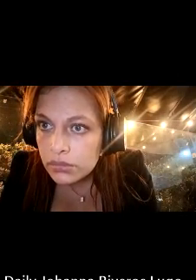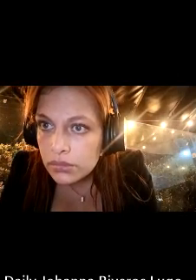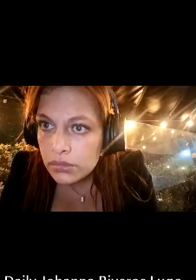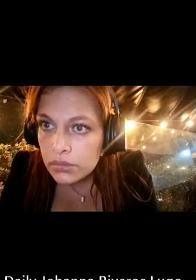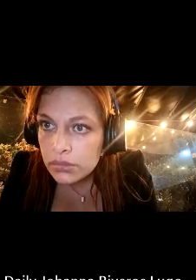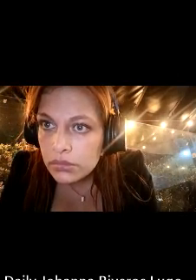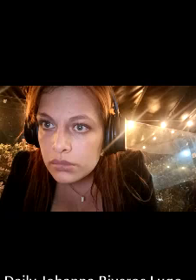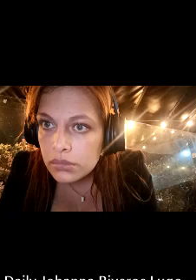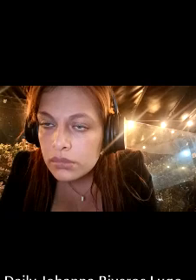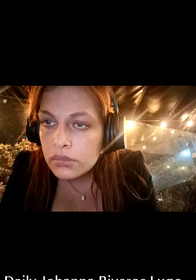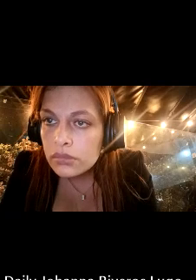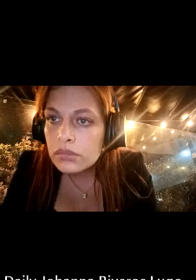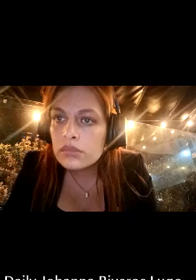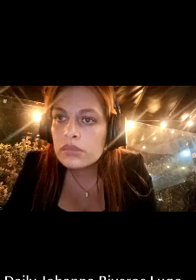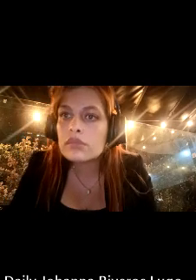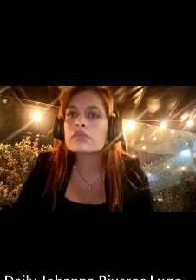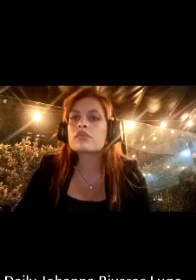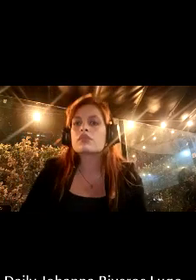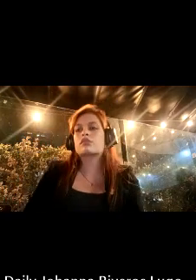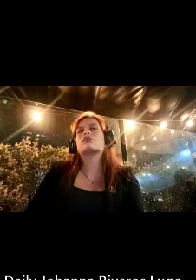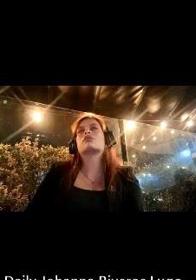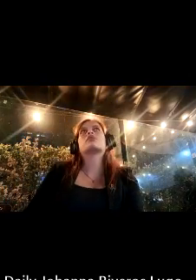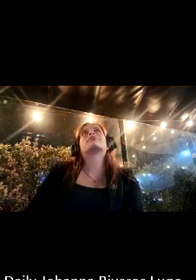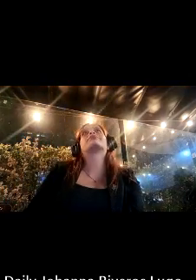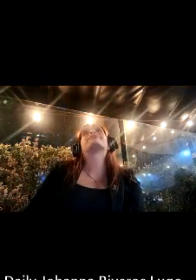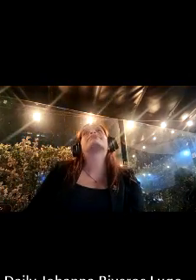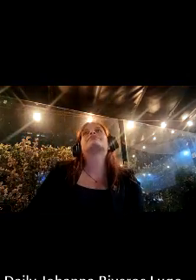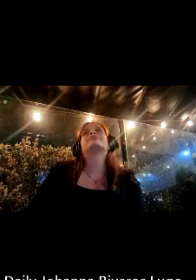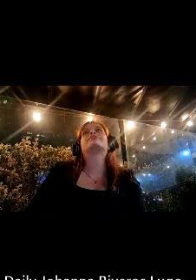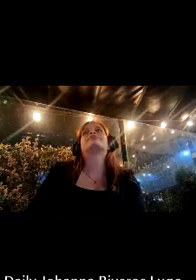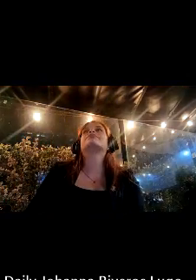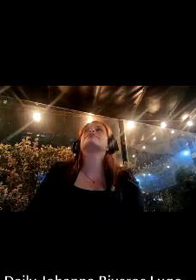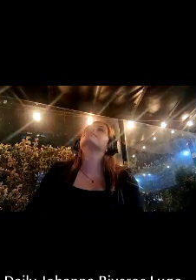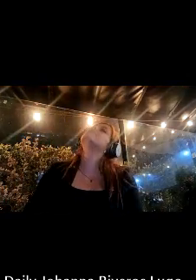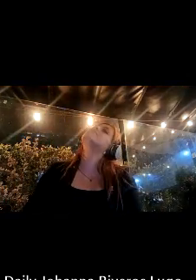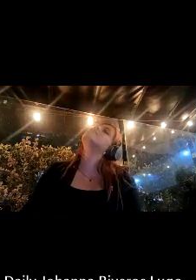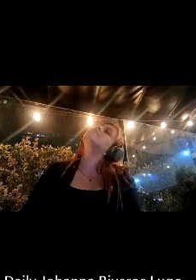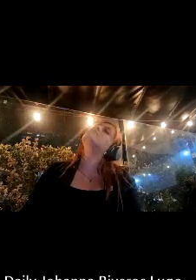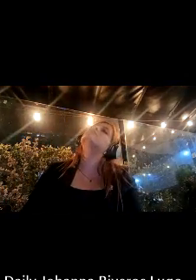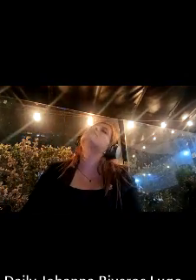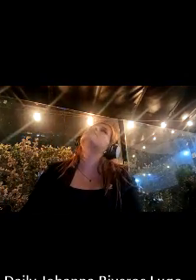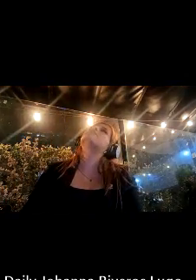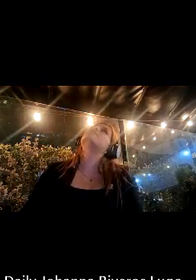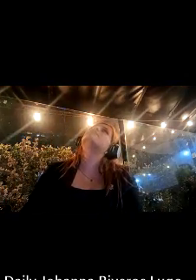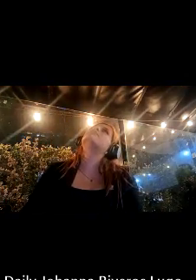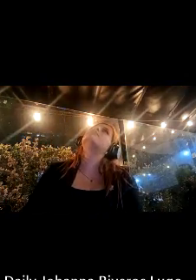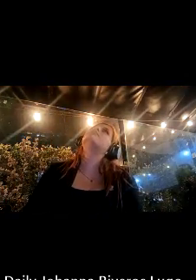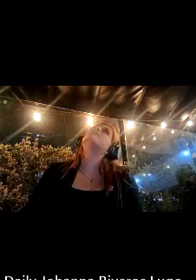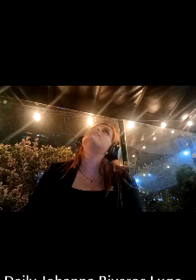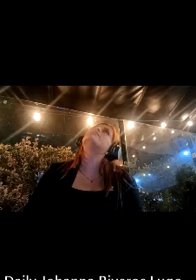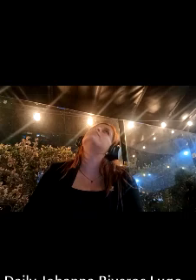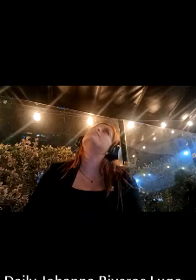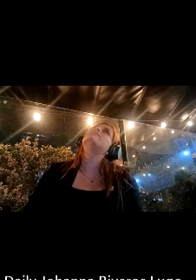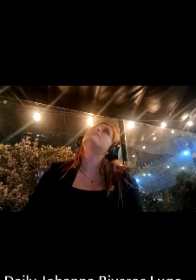No puedo hacer un video explicativo con la voz porque puedo hacerlo por PDF.